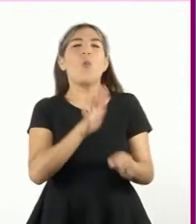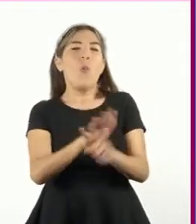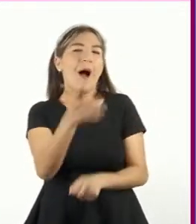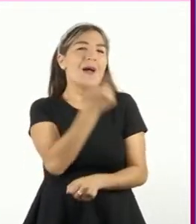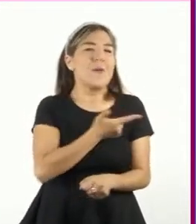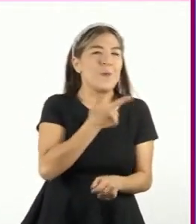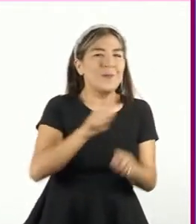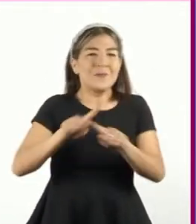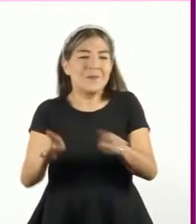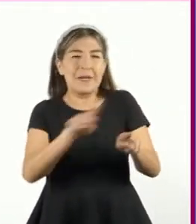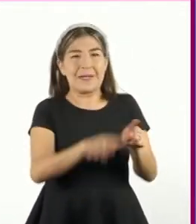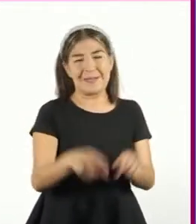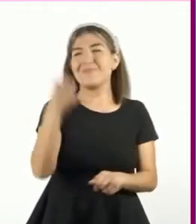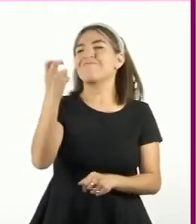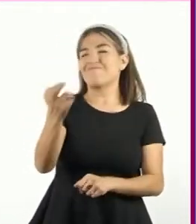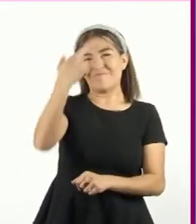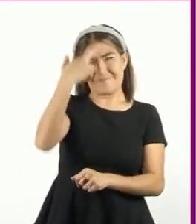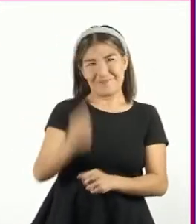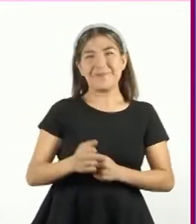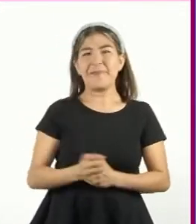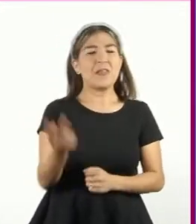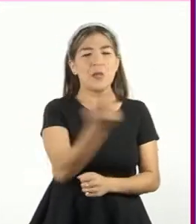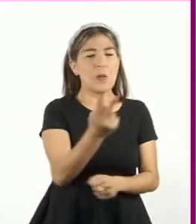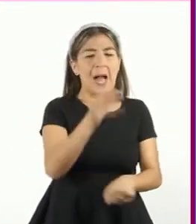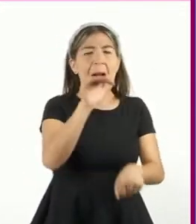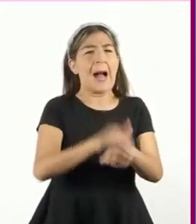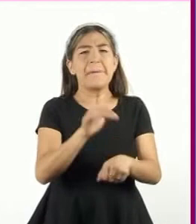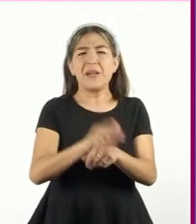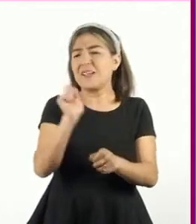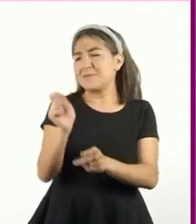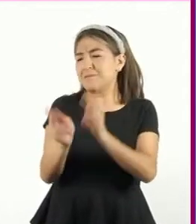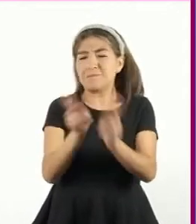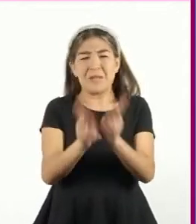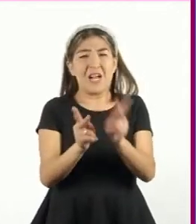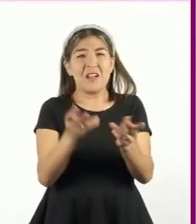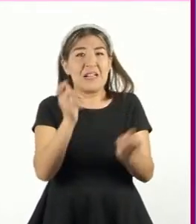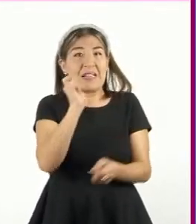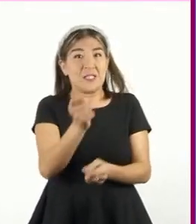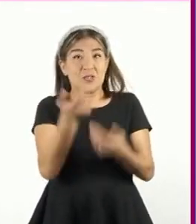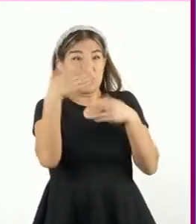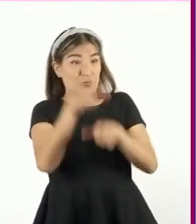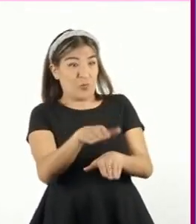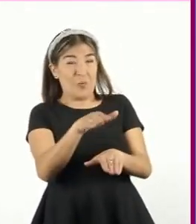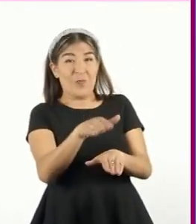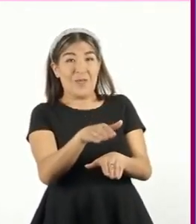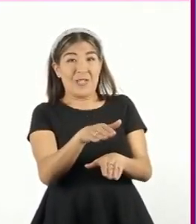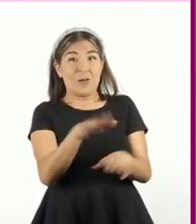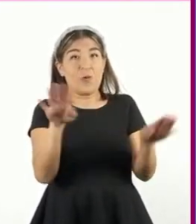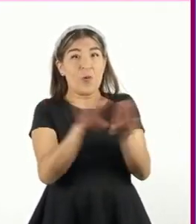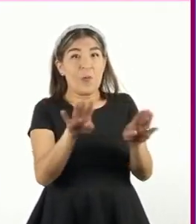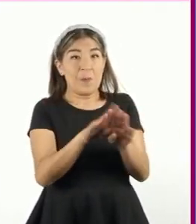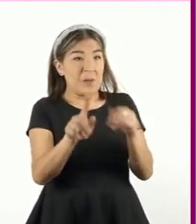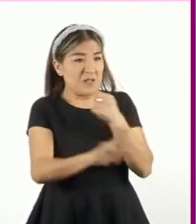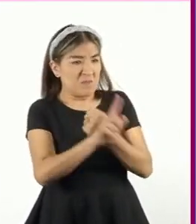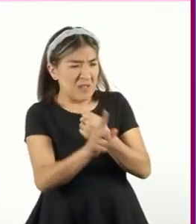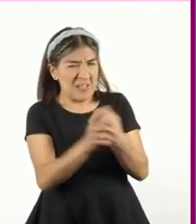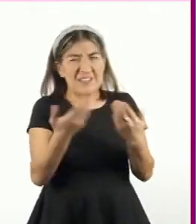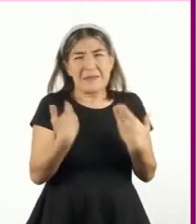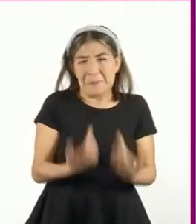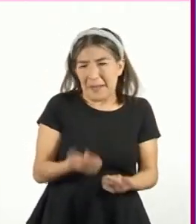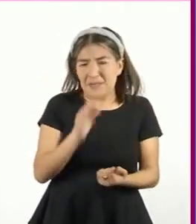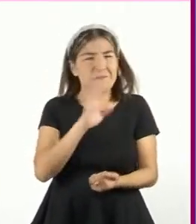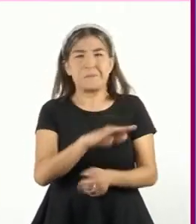razón, no lo es. Es una charla entre amigos que ni siquiera da paso a un malentendido.